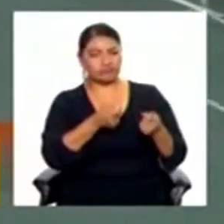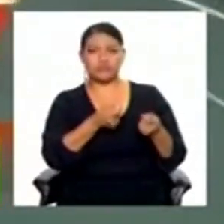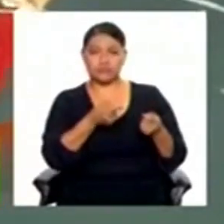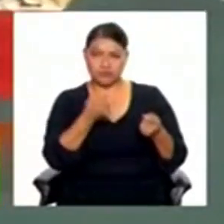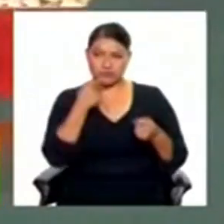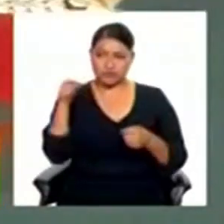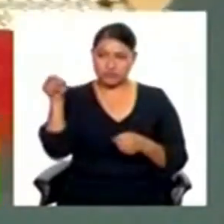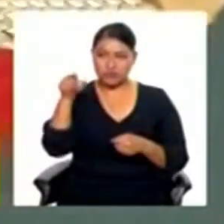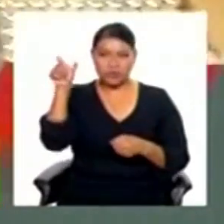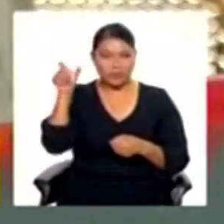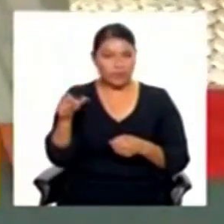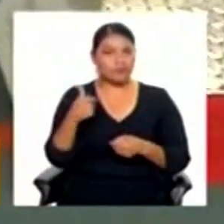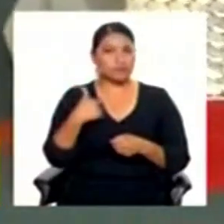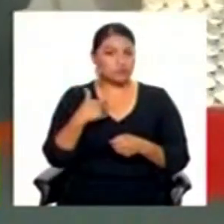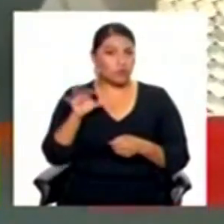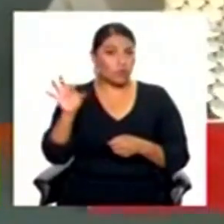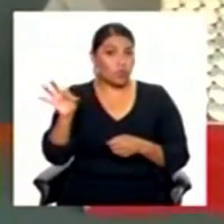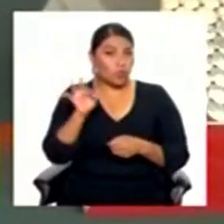podrían utilizar ese tipo de...